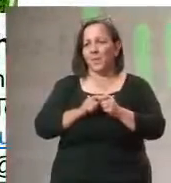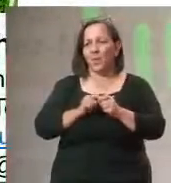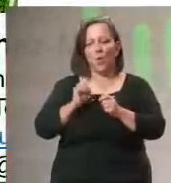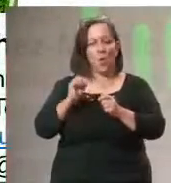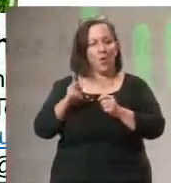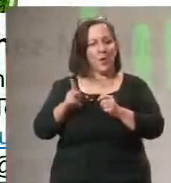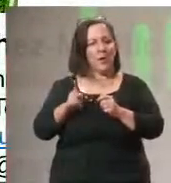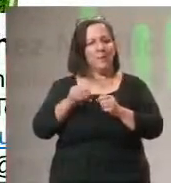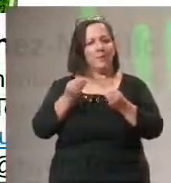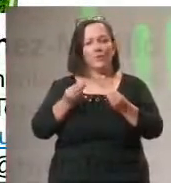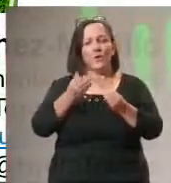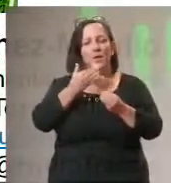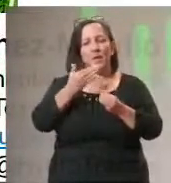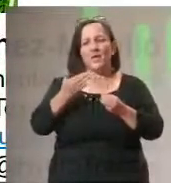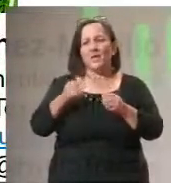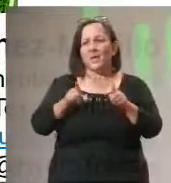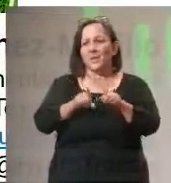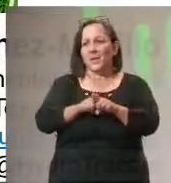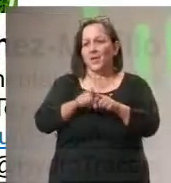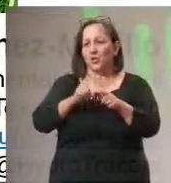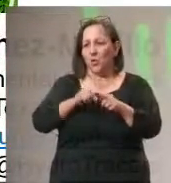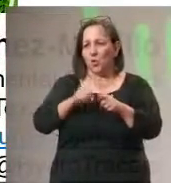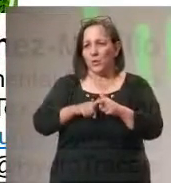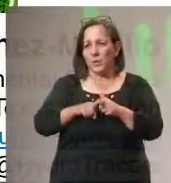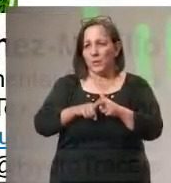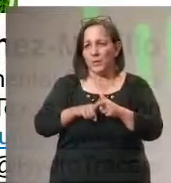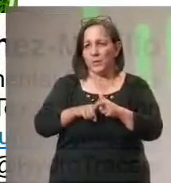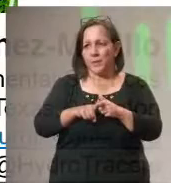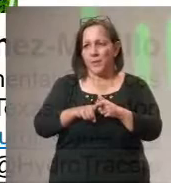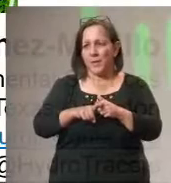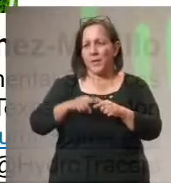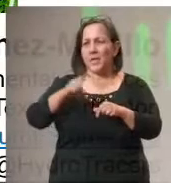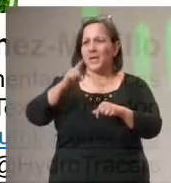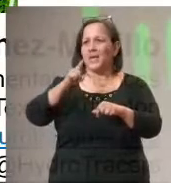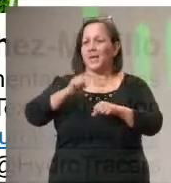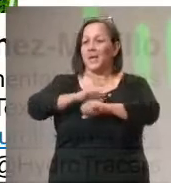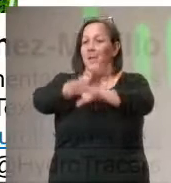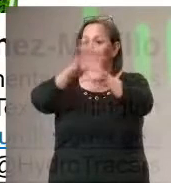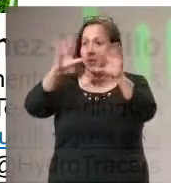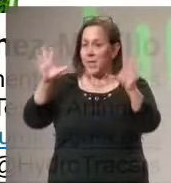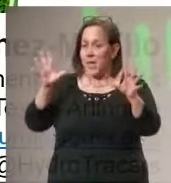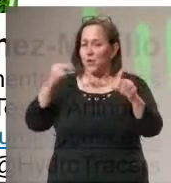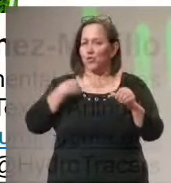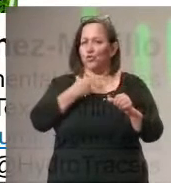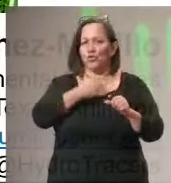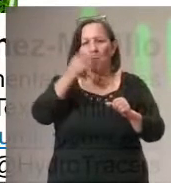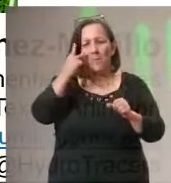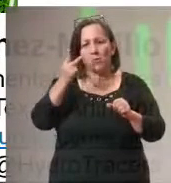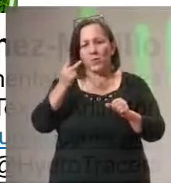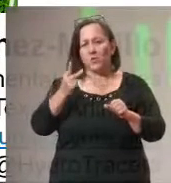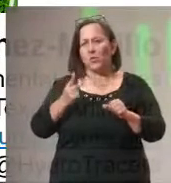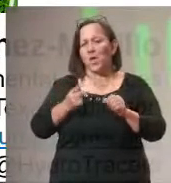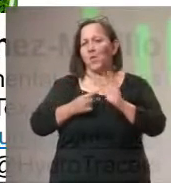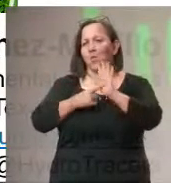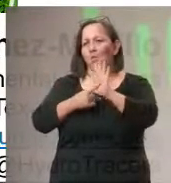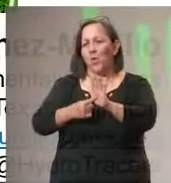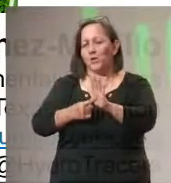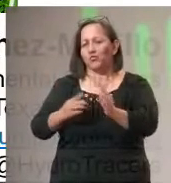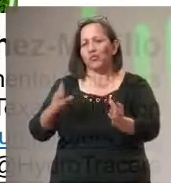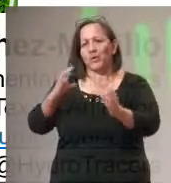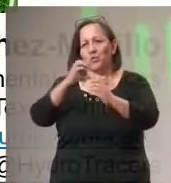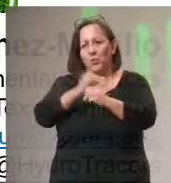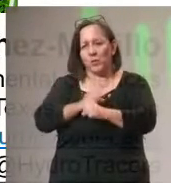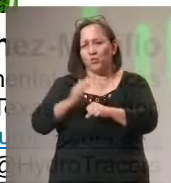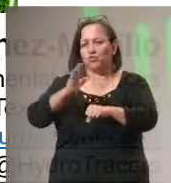Ok, muchas gracias. Entonces, durante la mañana vimos algunos resultados